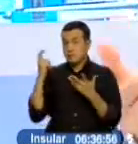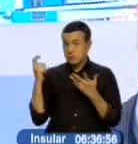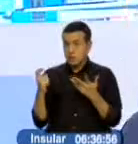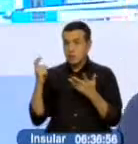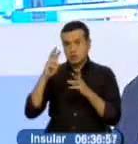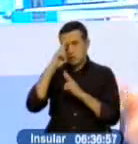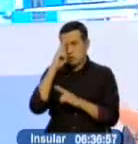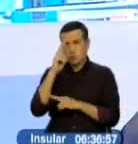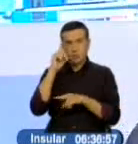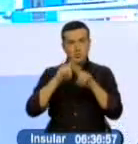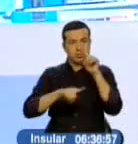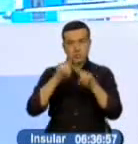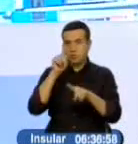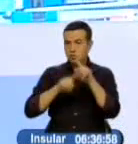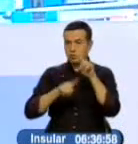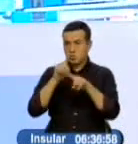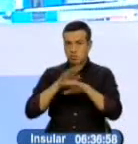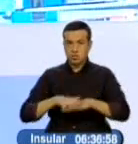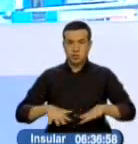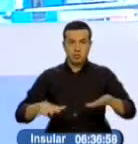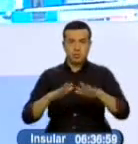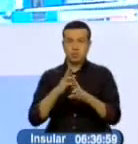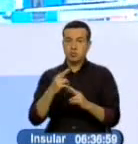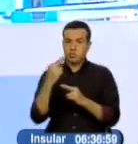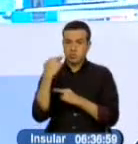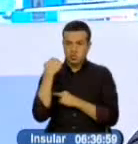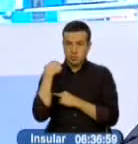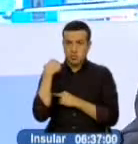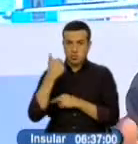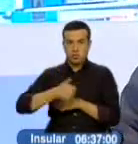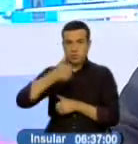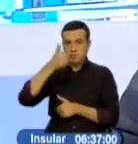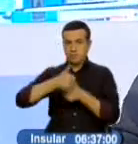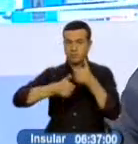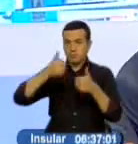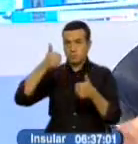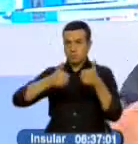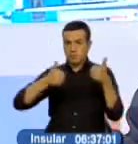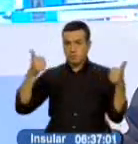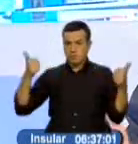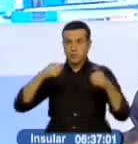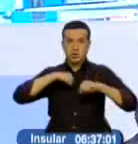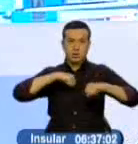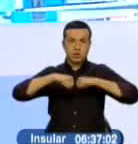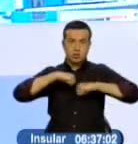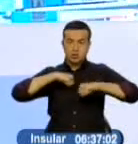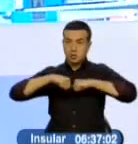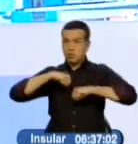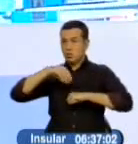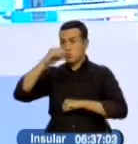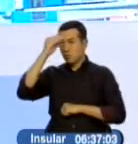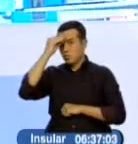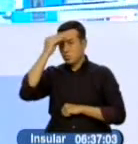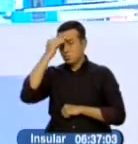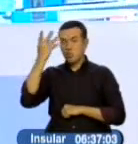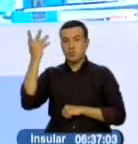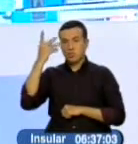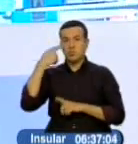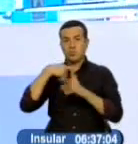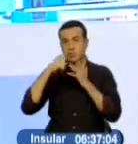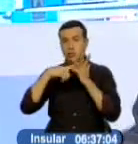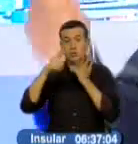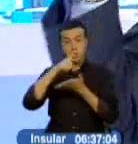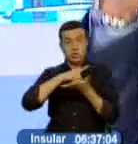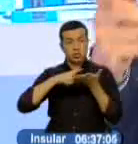un respeto a los compañeros y compañeras que están ejerciendo los puestos, en este caso, de gestión educativa en los